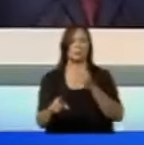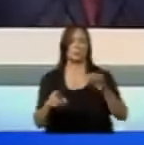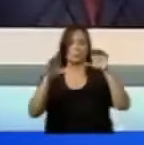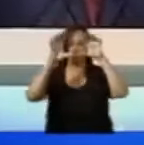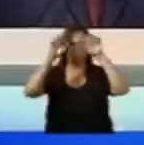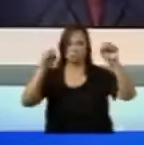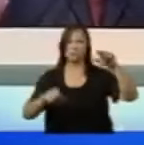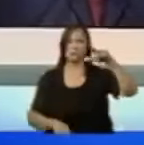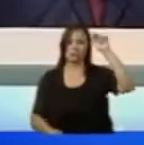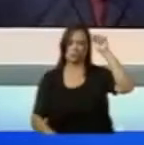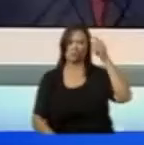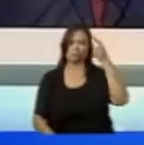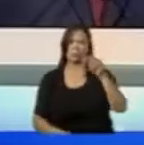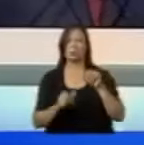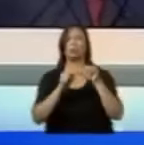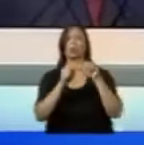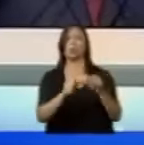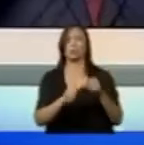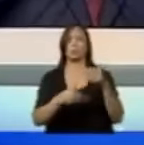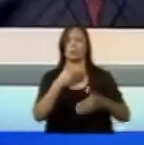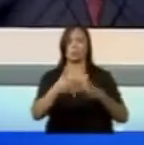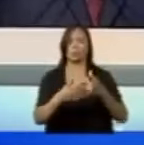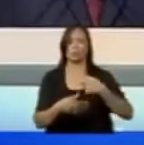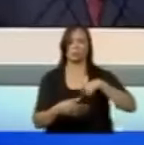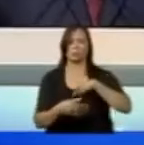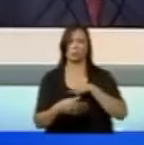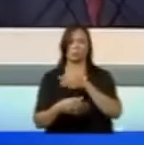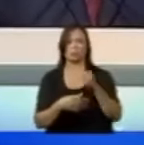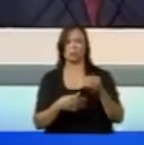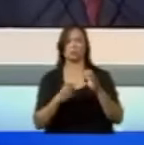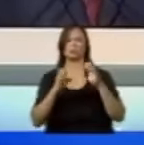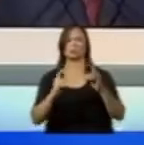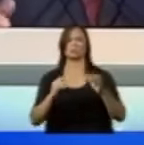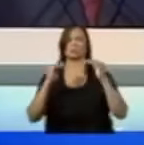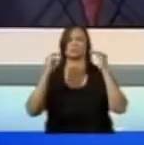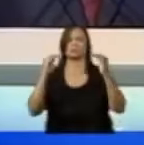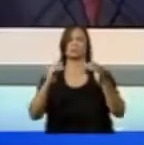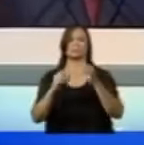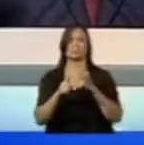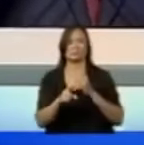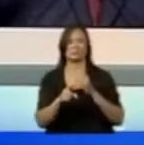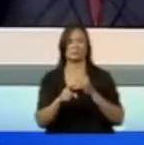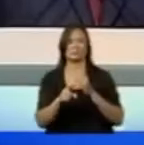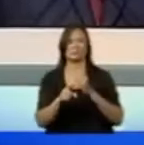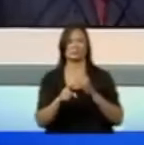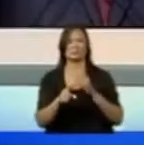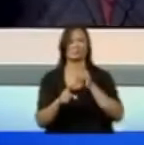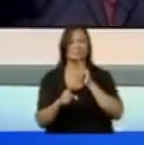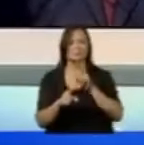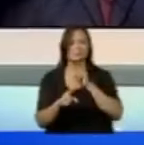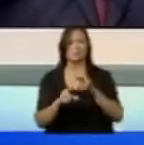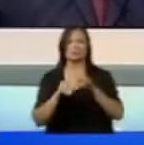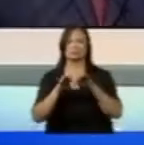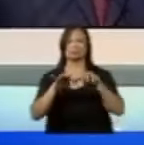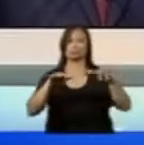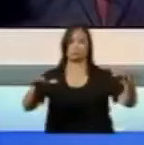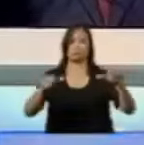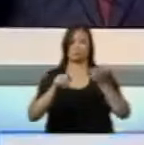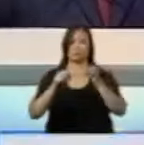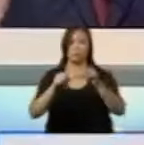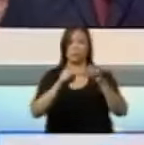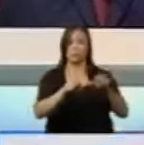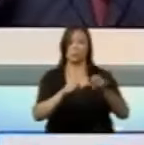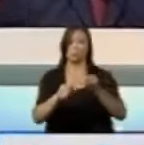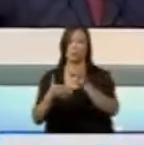al presidente Abinader por haber seguido tan generosamente nuestras huellas en materia de educación superior. Porque ciertamente ha continuado